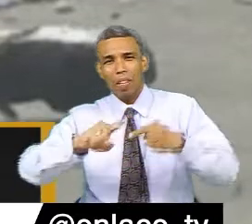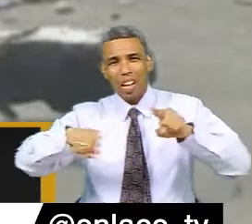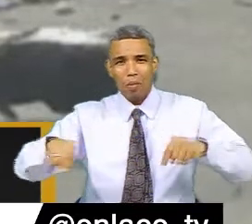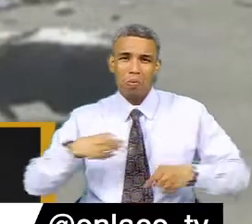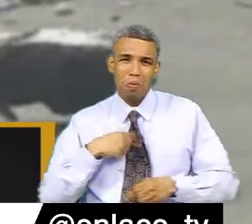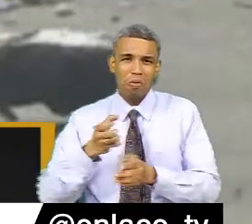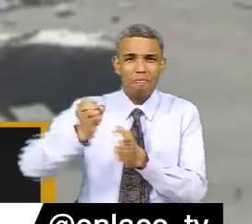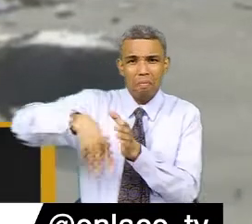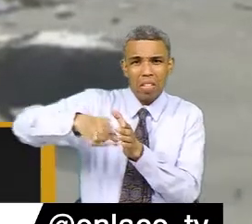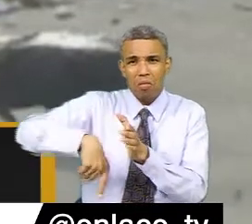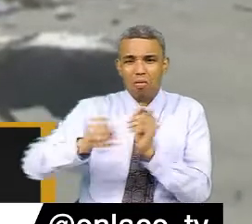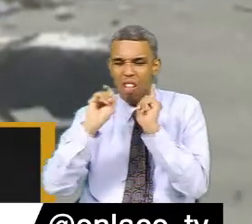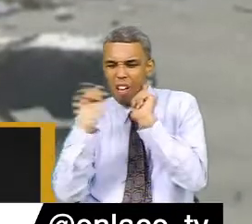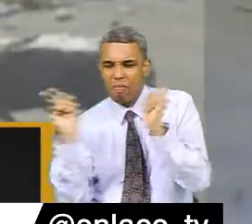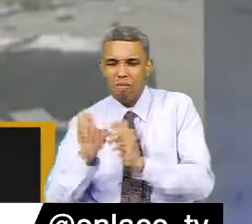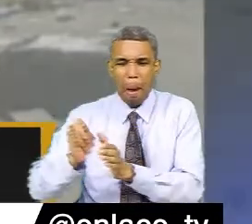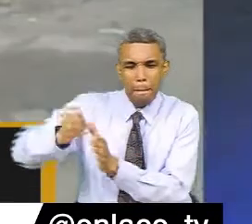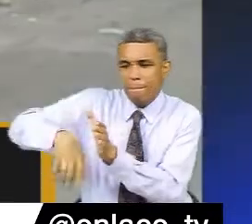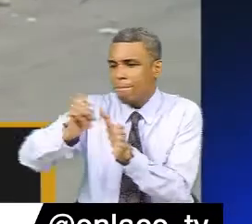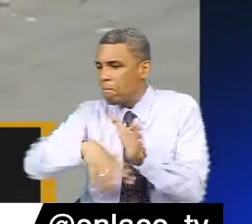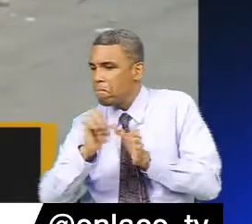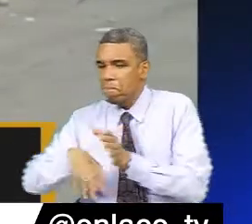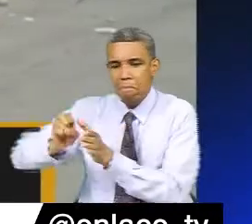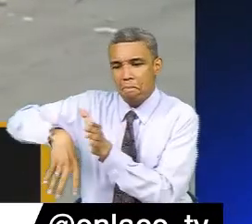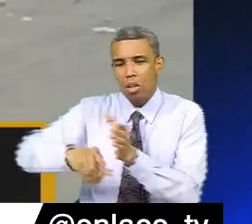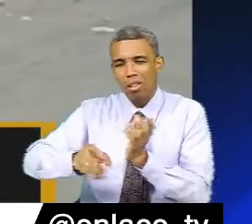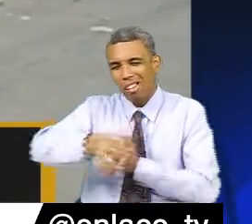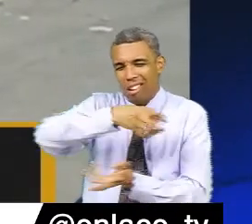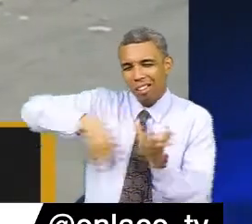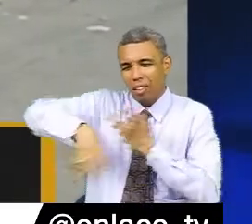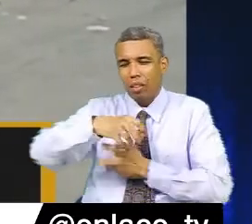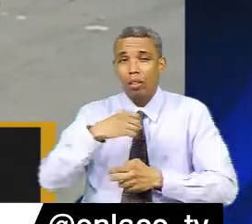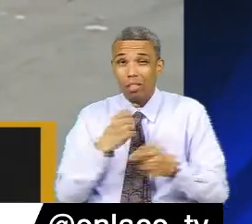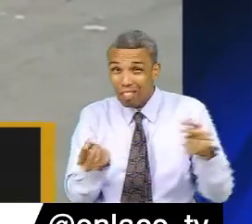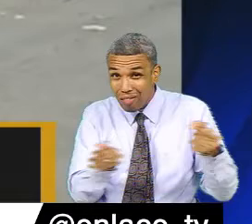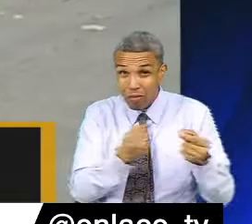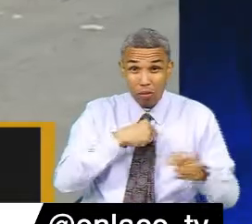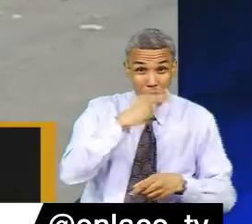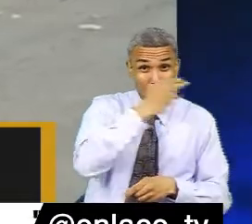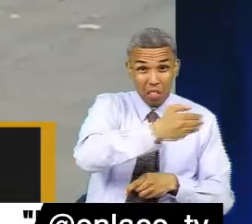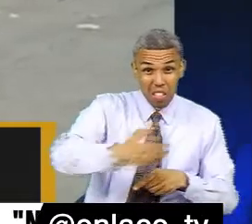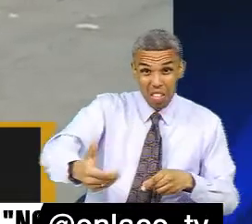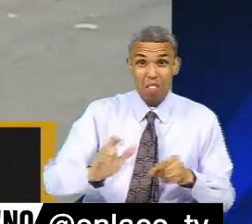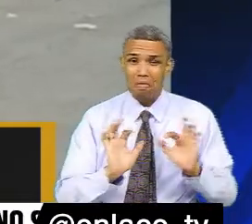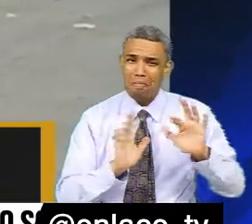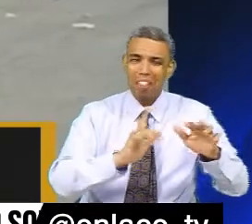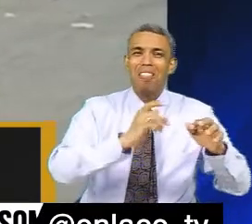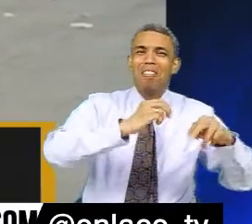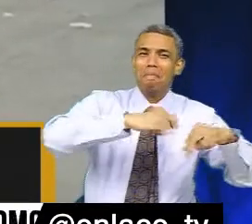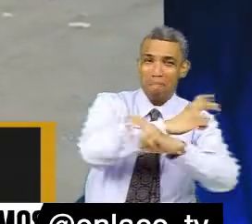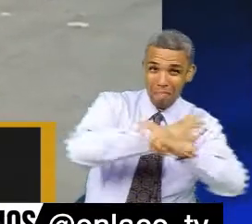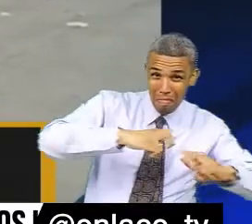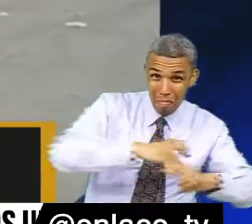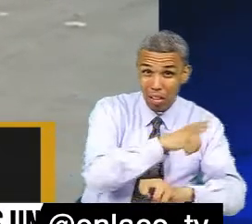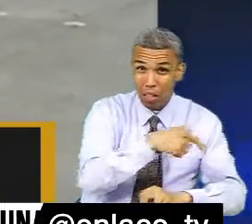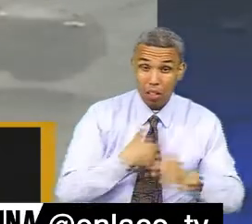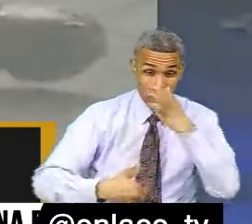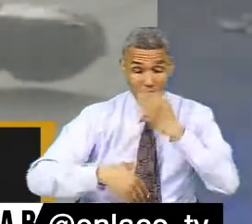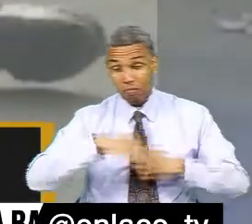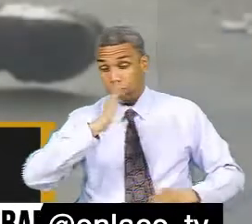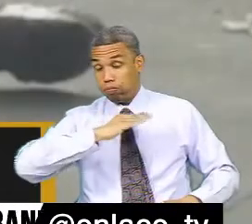de incultos tras dejar las basuras en zonas de recreación infantil y además en horarios que no corresponden a las frecuencias del